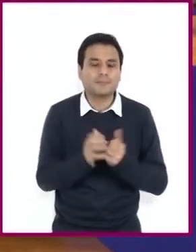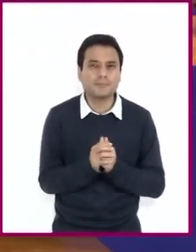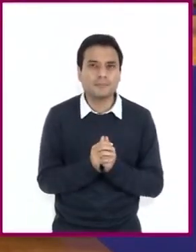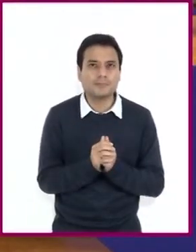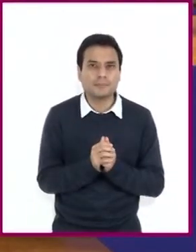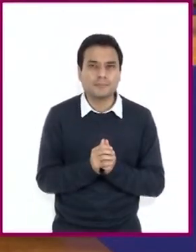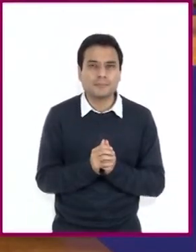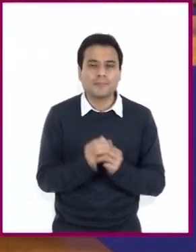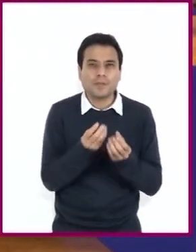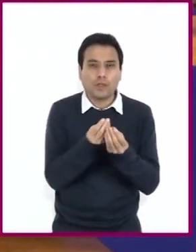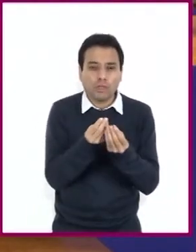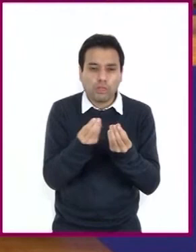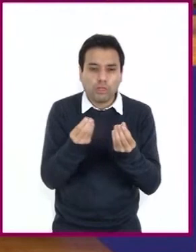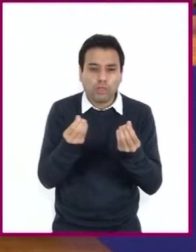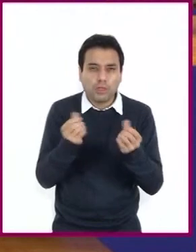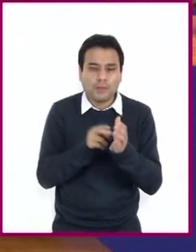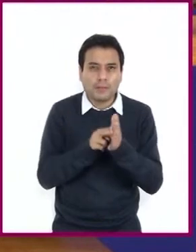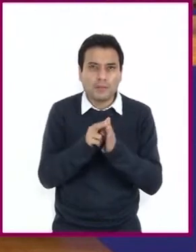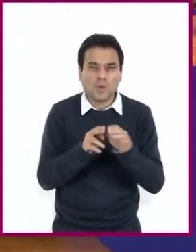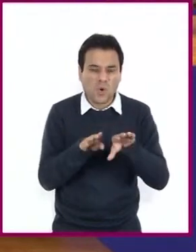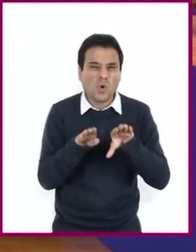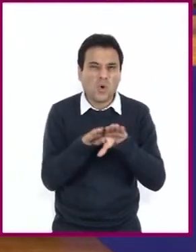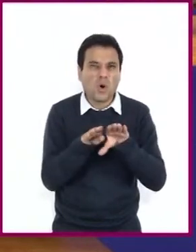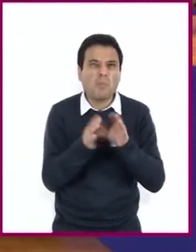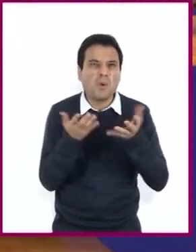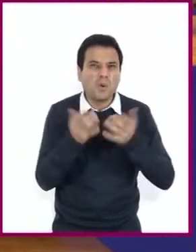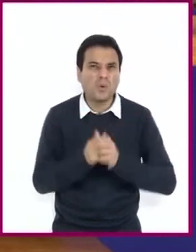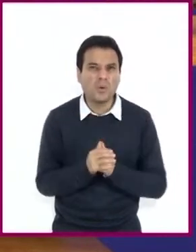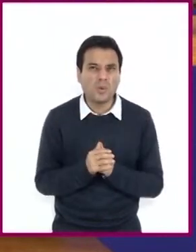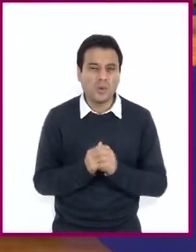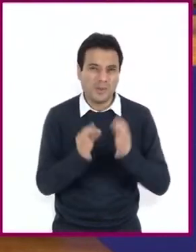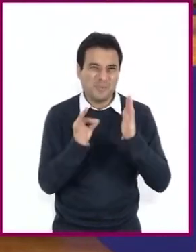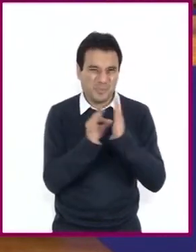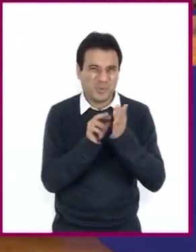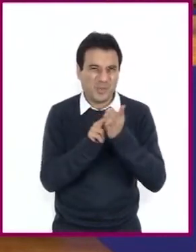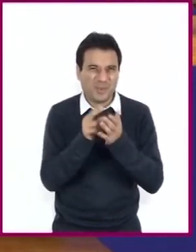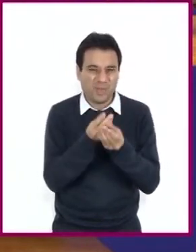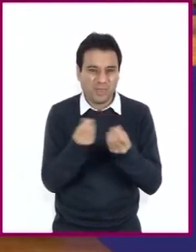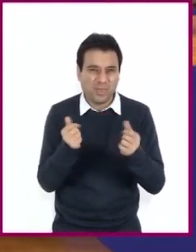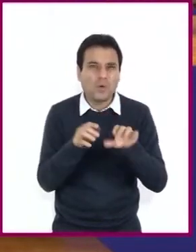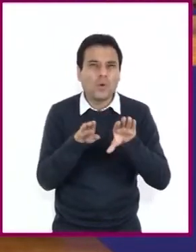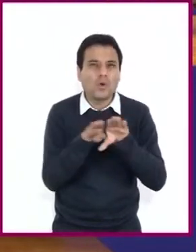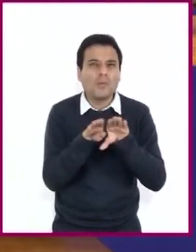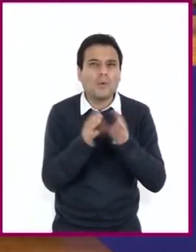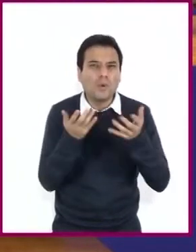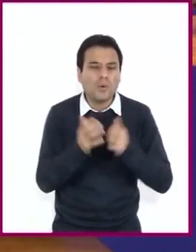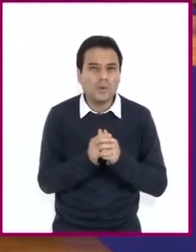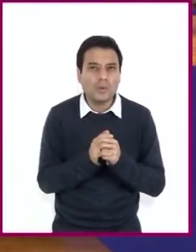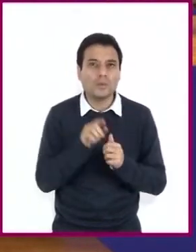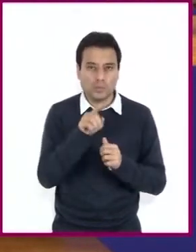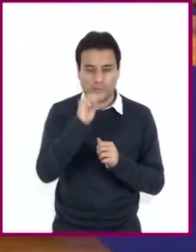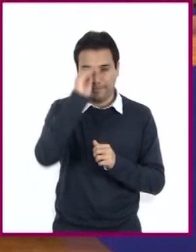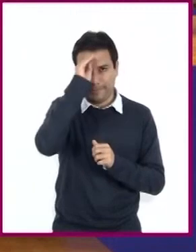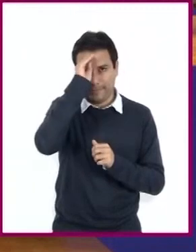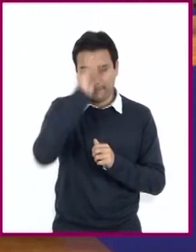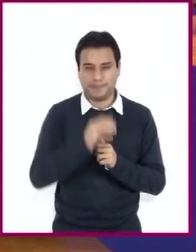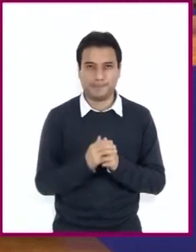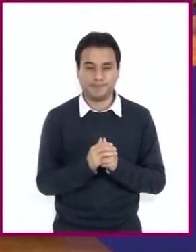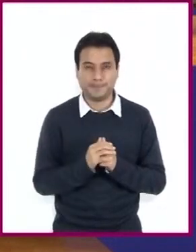fue separando la mezcla, es decir, el punto de tinta que pusimos sobre el gis con el